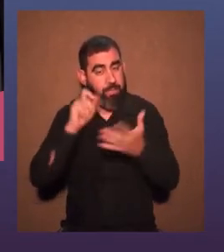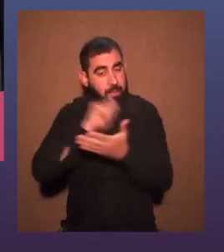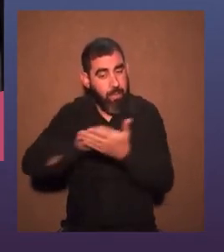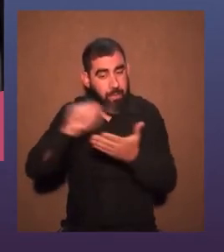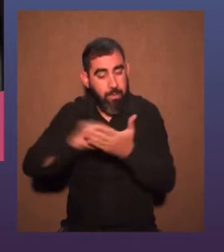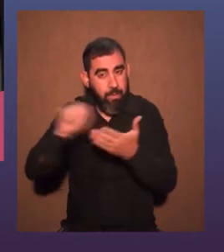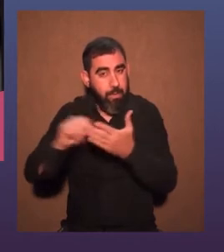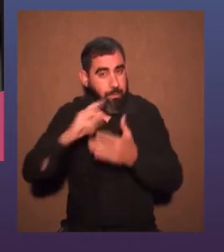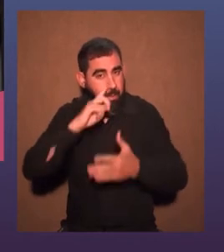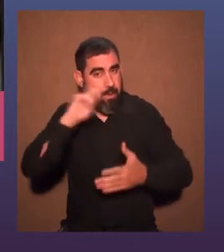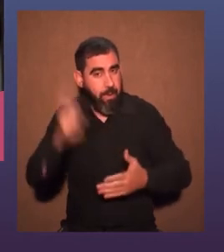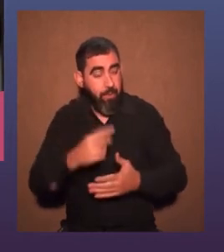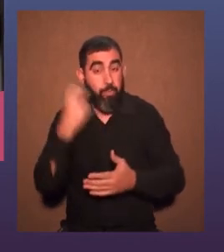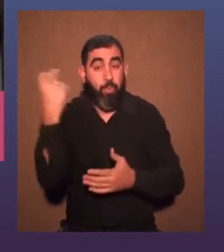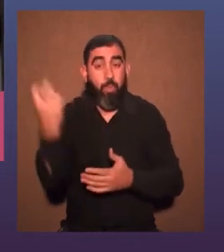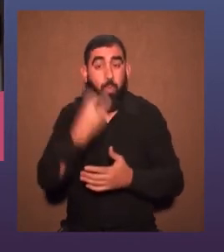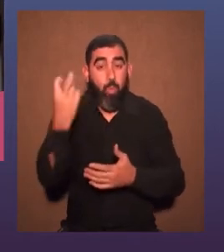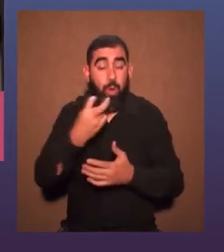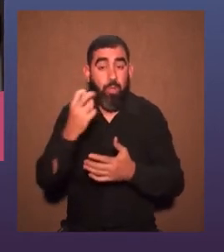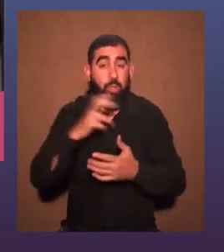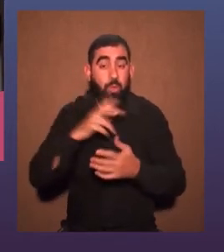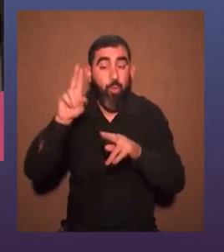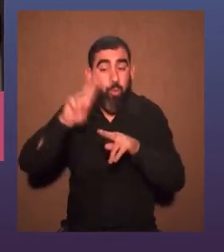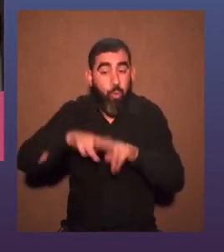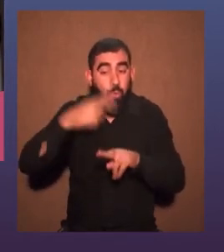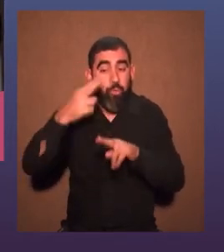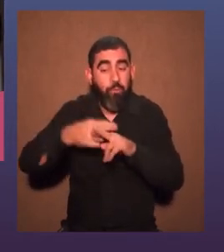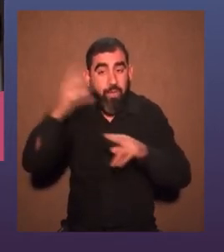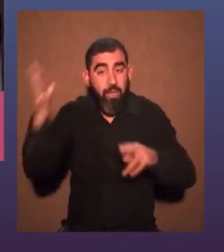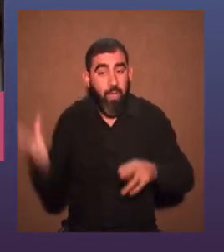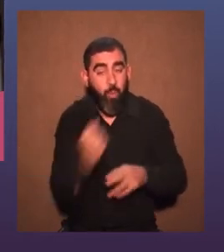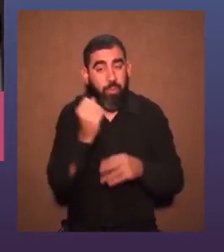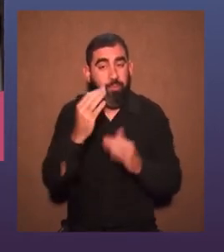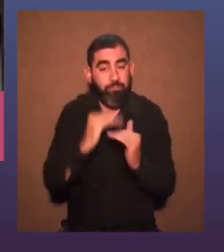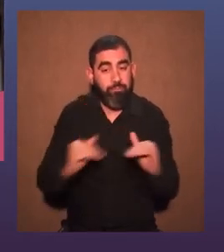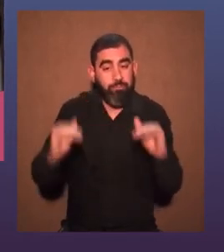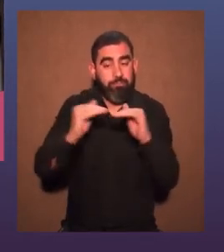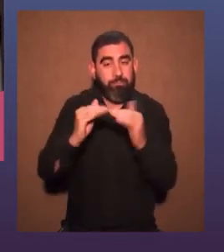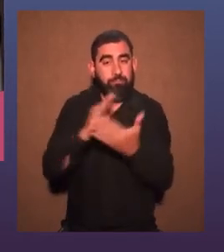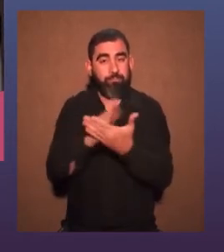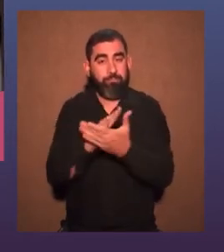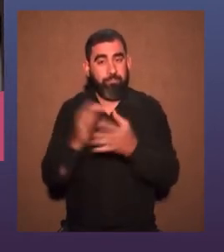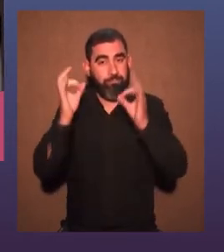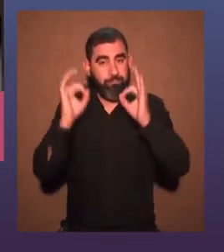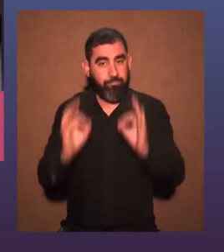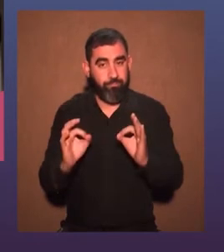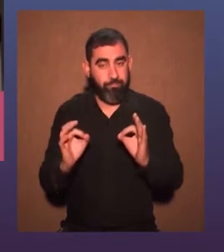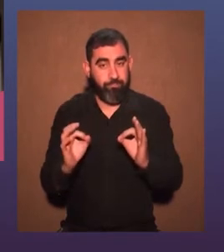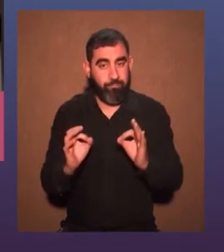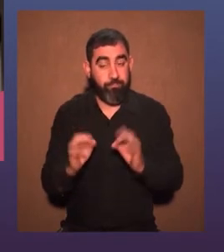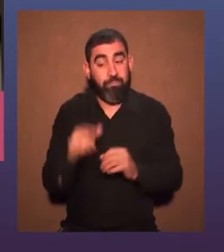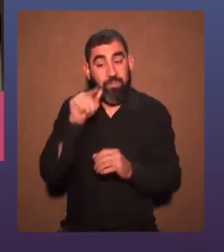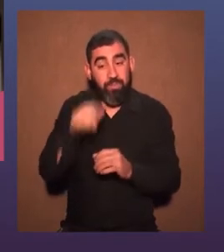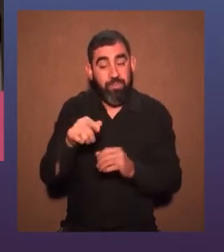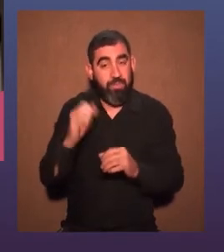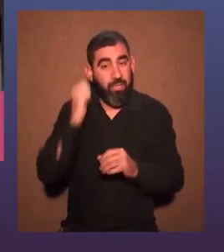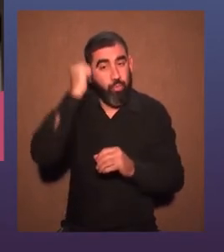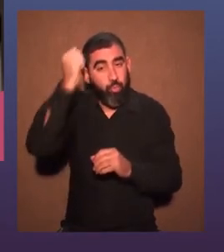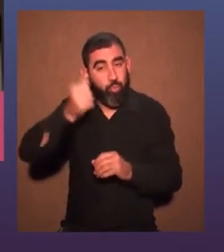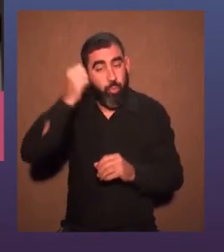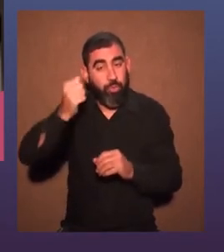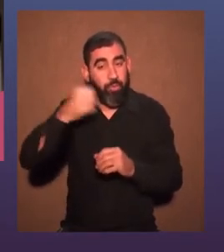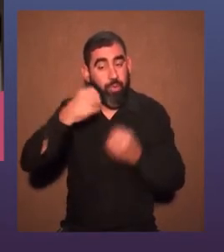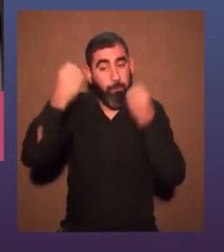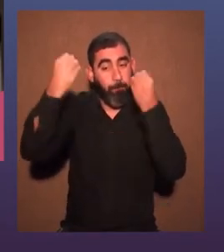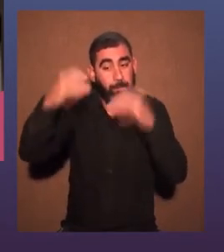obra desesperadamente tratando de volver a encontrar ese equilibrio perdido. Y esa ilusión del